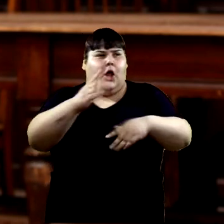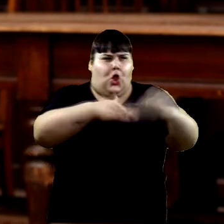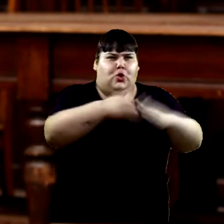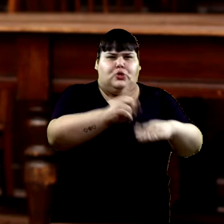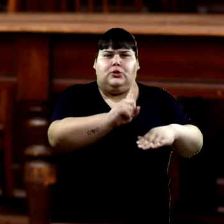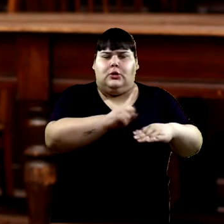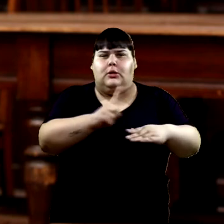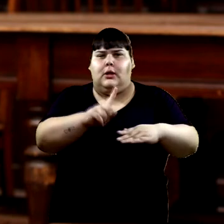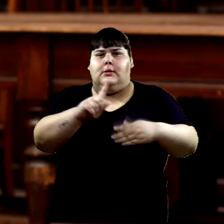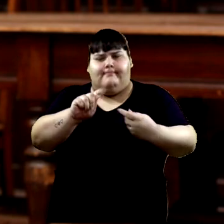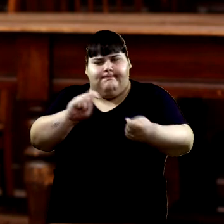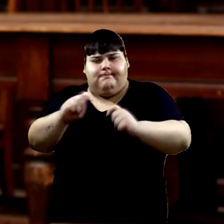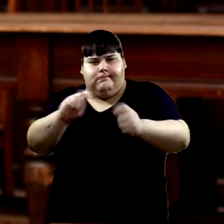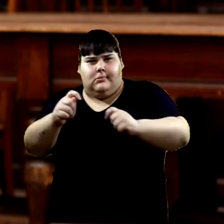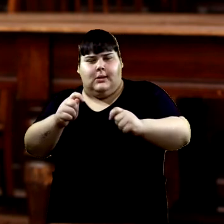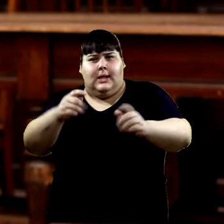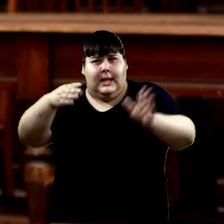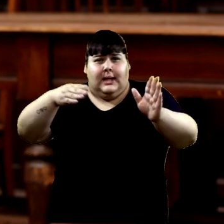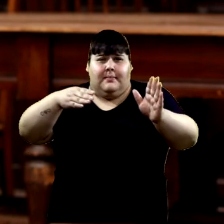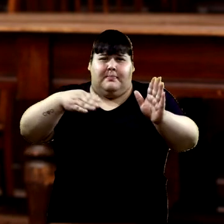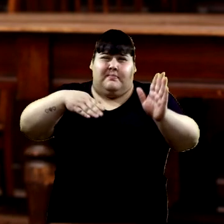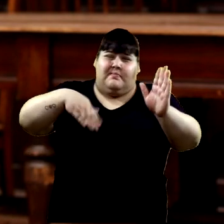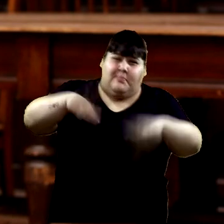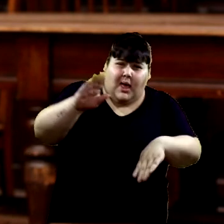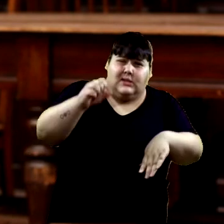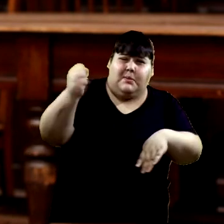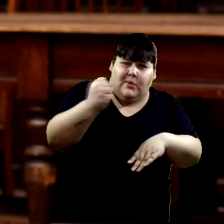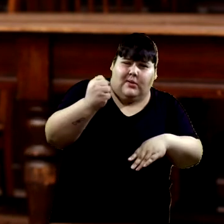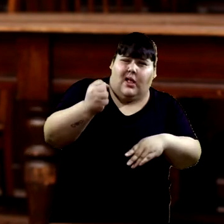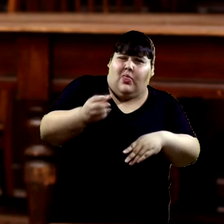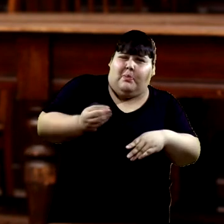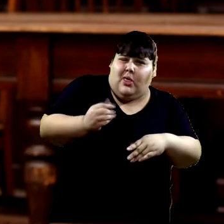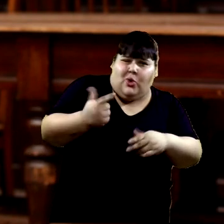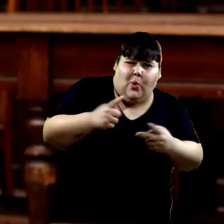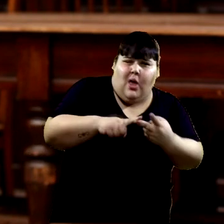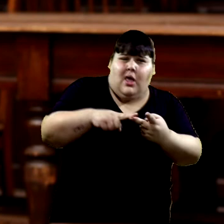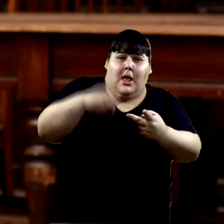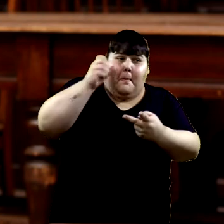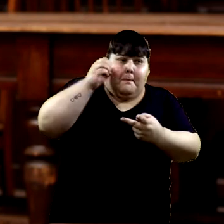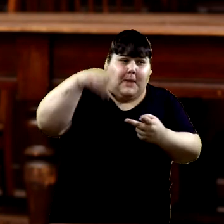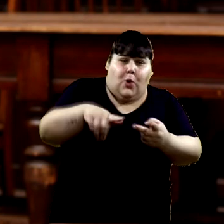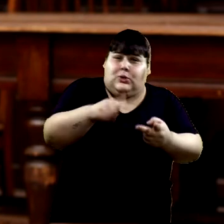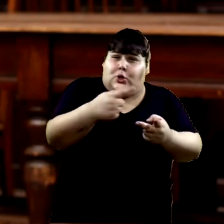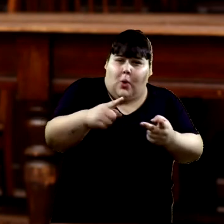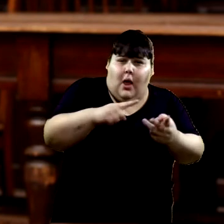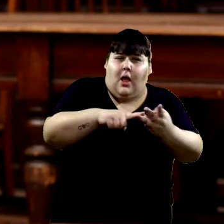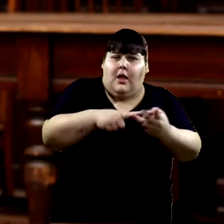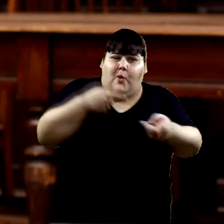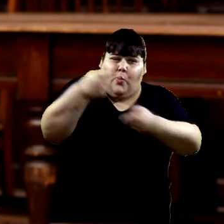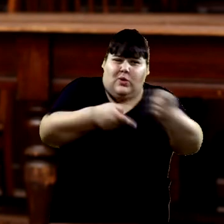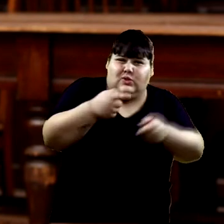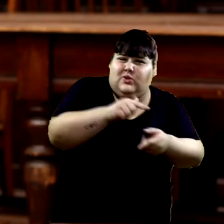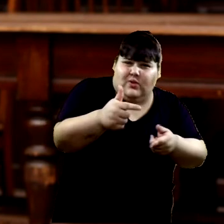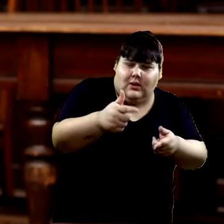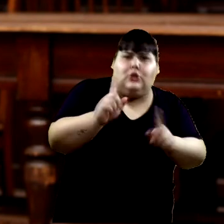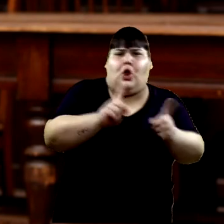una configuración y va más allá, que lo más importante de todos no es no tener miedo, no tener juicios,